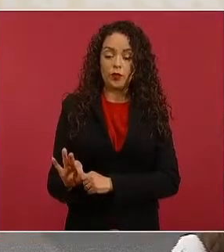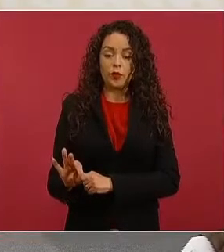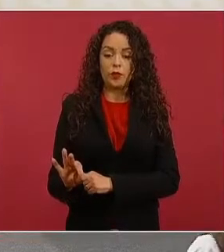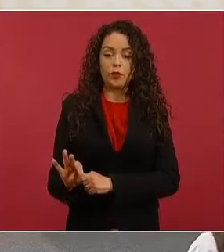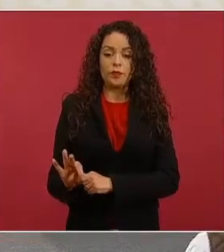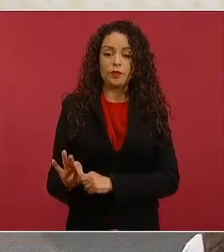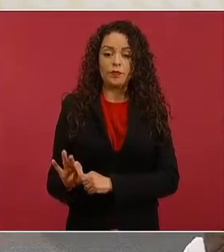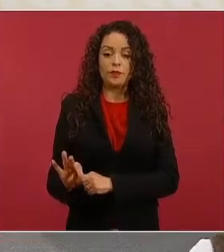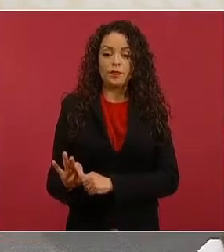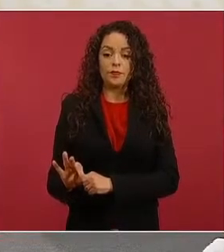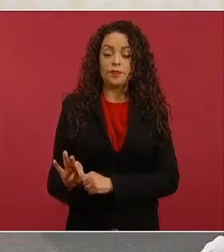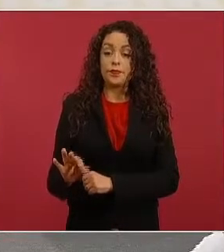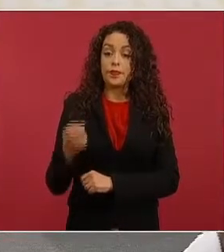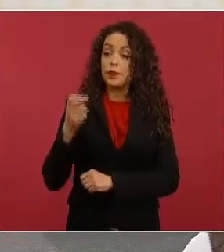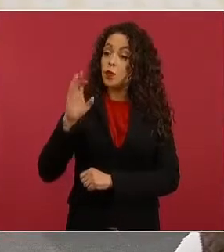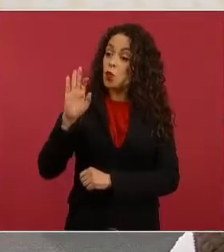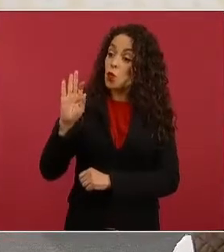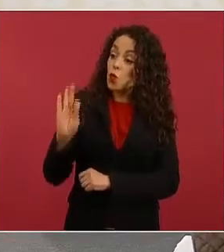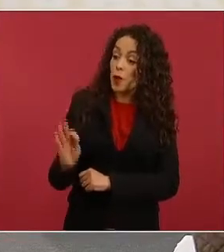El